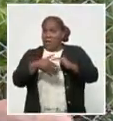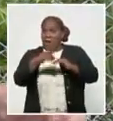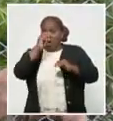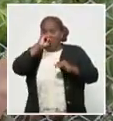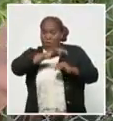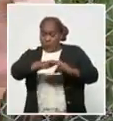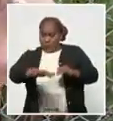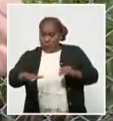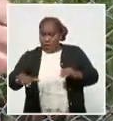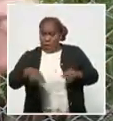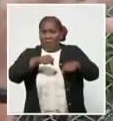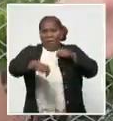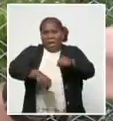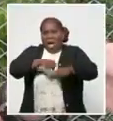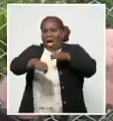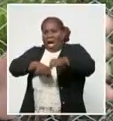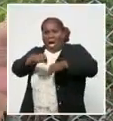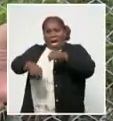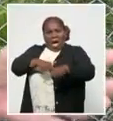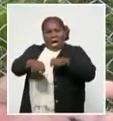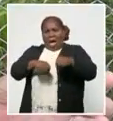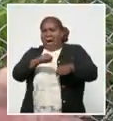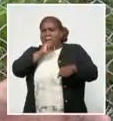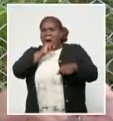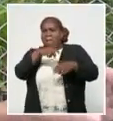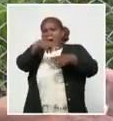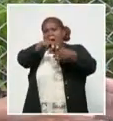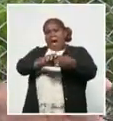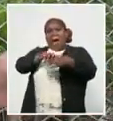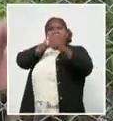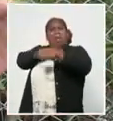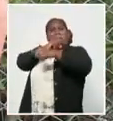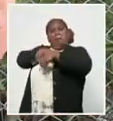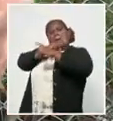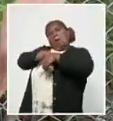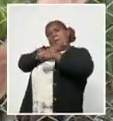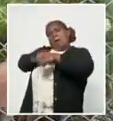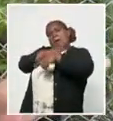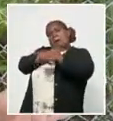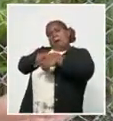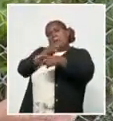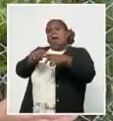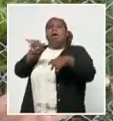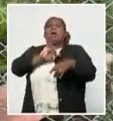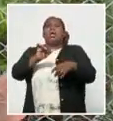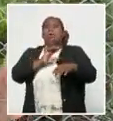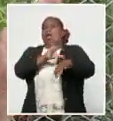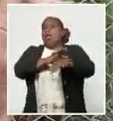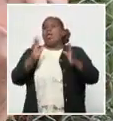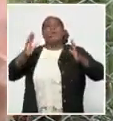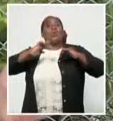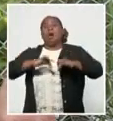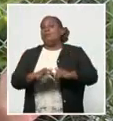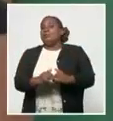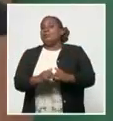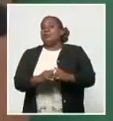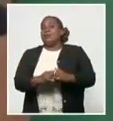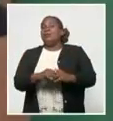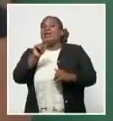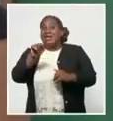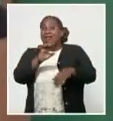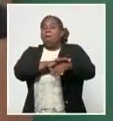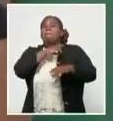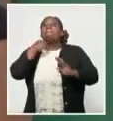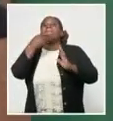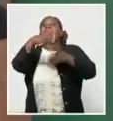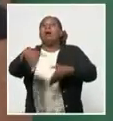tarde montando bicicletas sin nasobuco, las mamás sentadas conversando. O sea que es como si no hubiera una pandemia que mata.